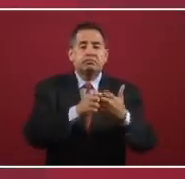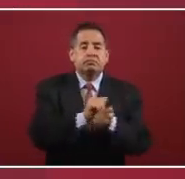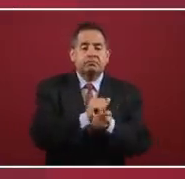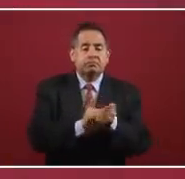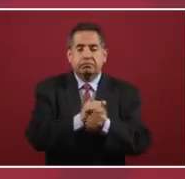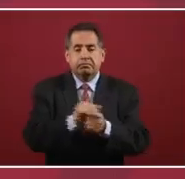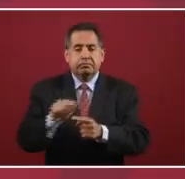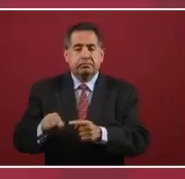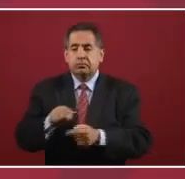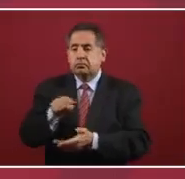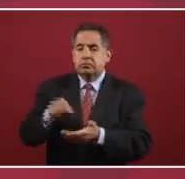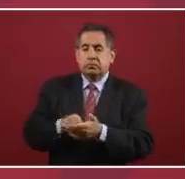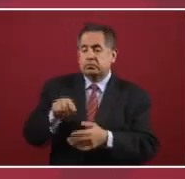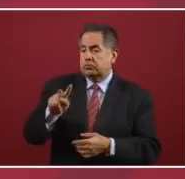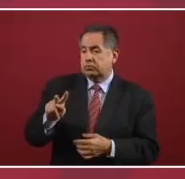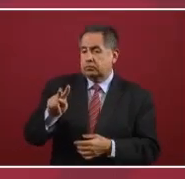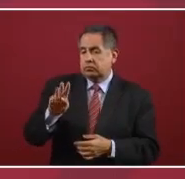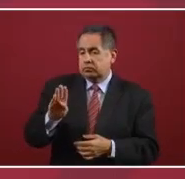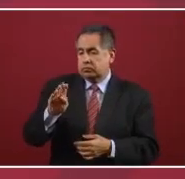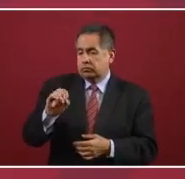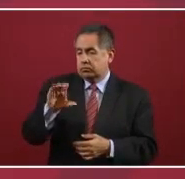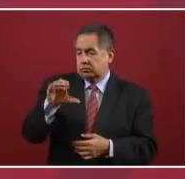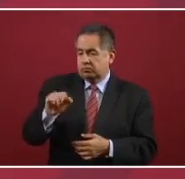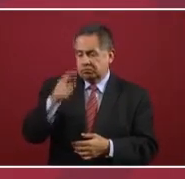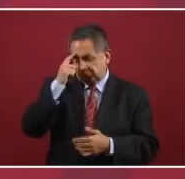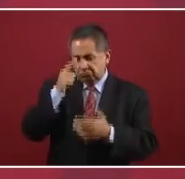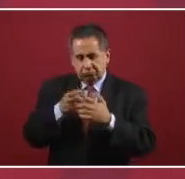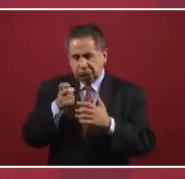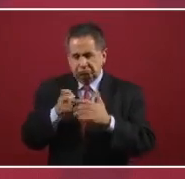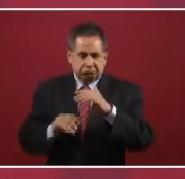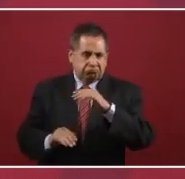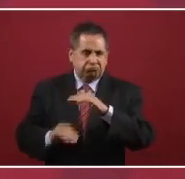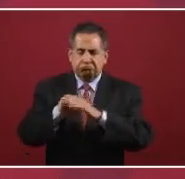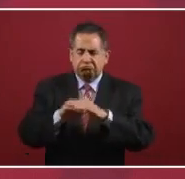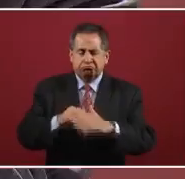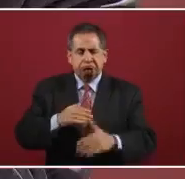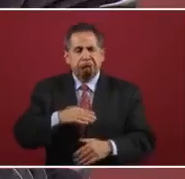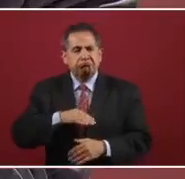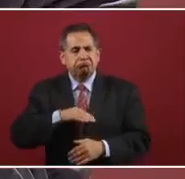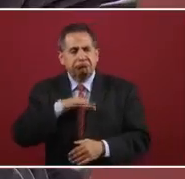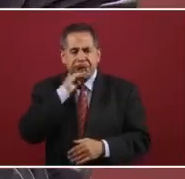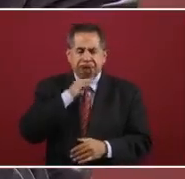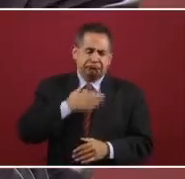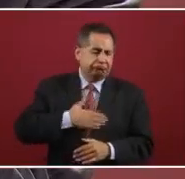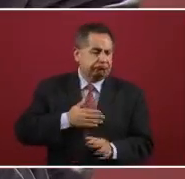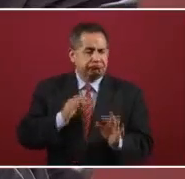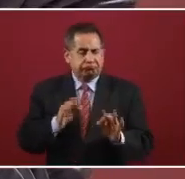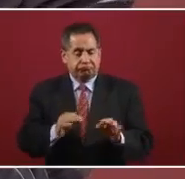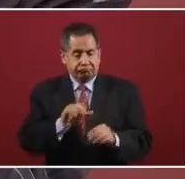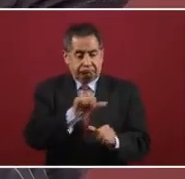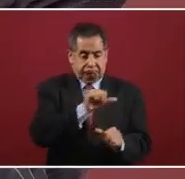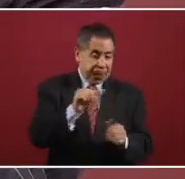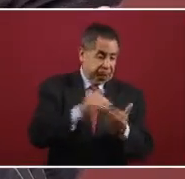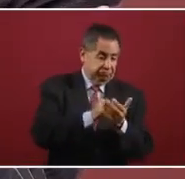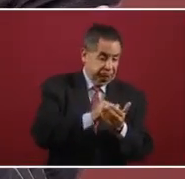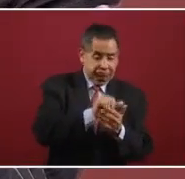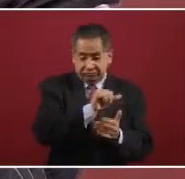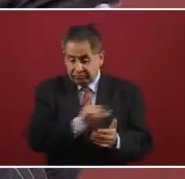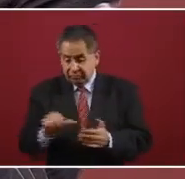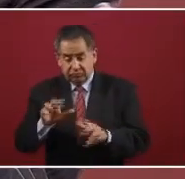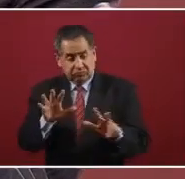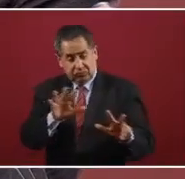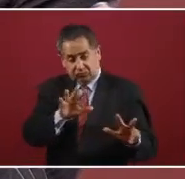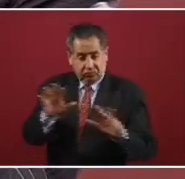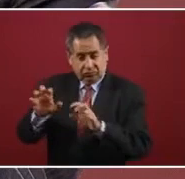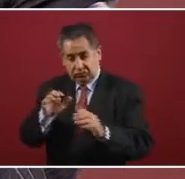Dos Bocas, que con eso consideramos vamos a tener de 600 a 800 mil